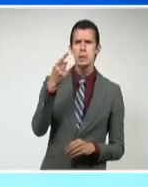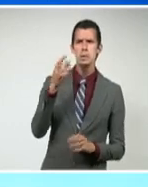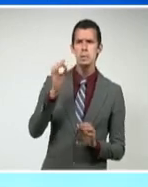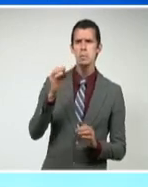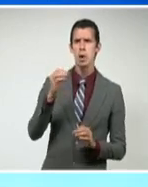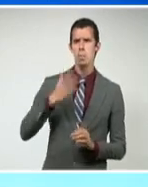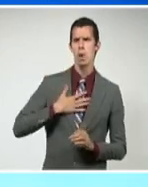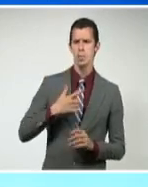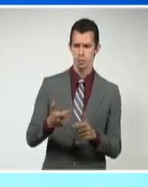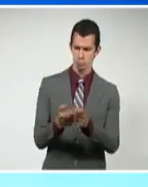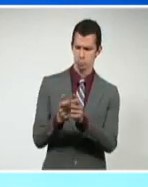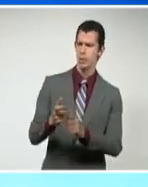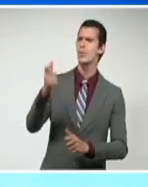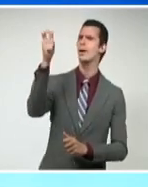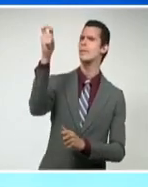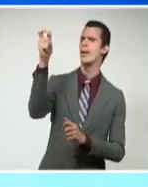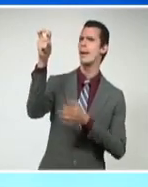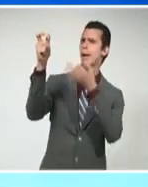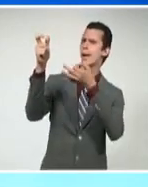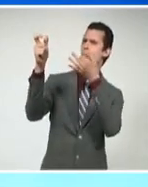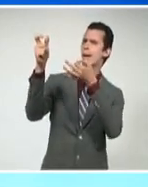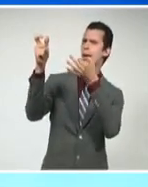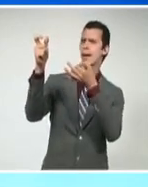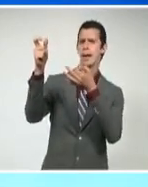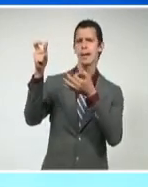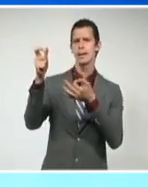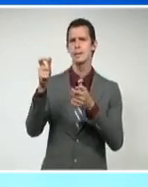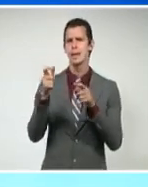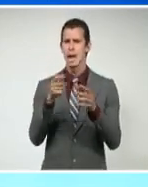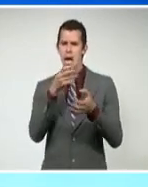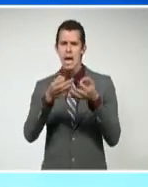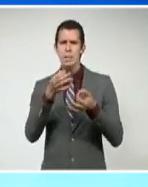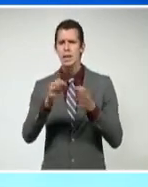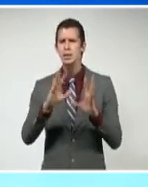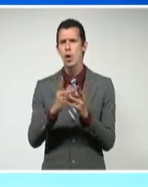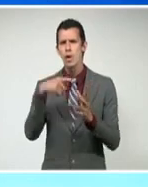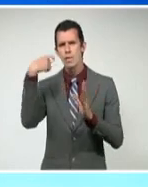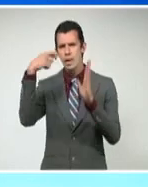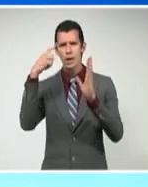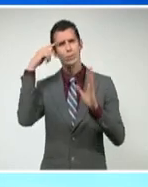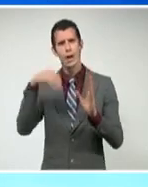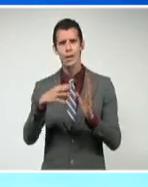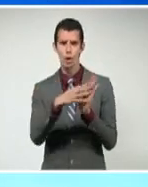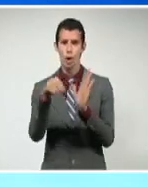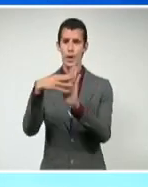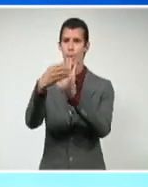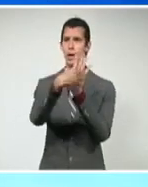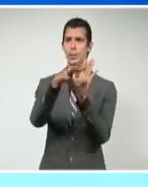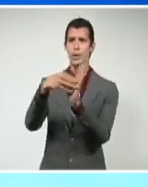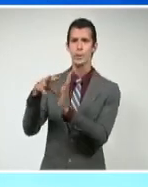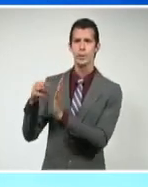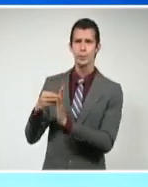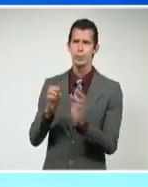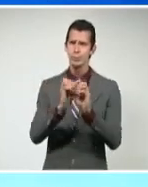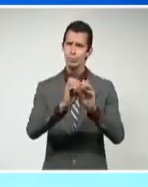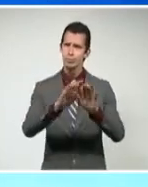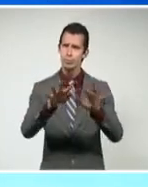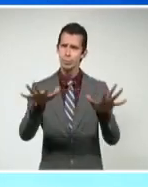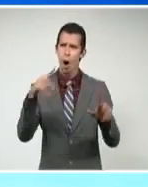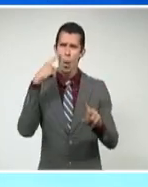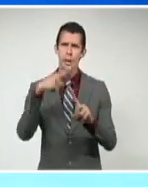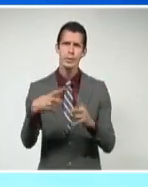mismos que hablan por sí solas. Y bueno, los medios dependientes, tan dependientes como es habitual, lo contaron y lo contaron